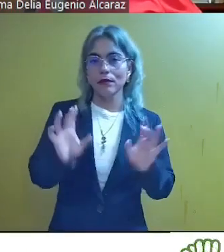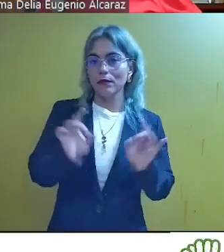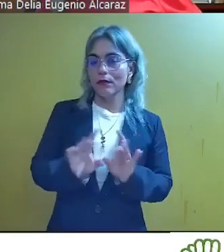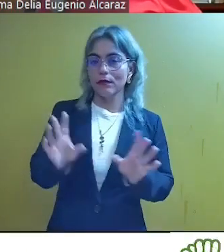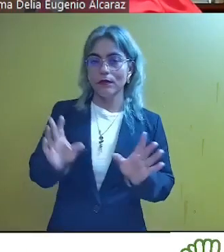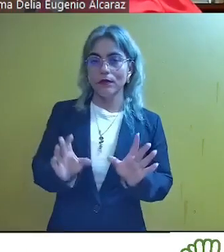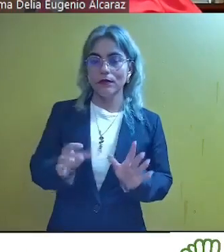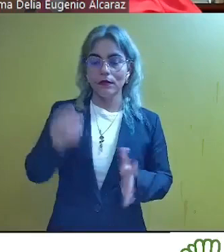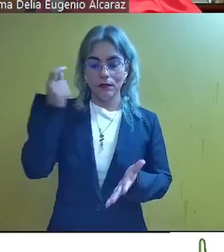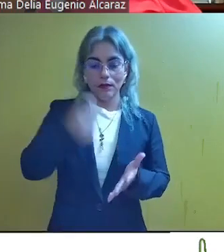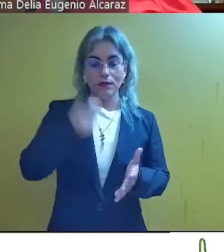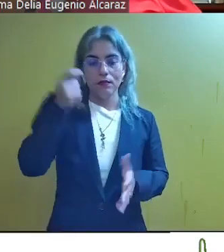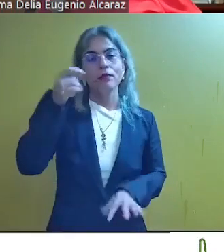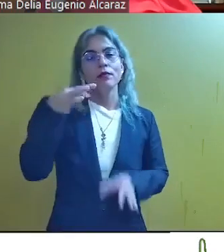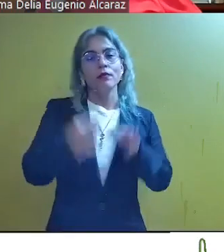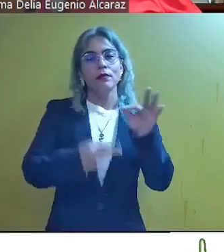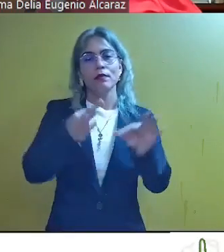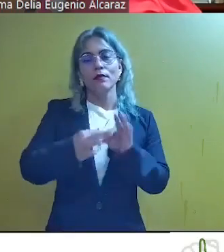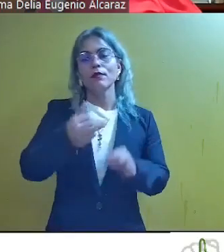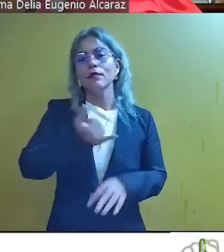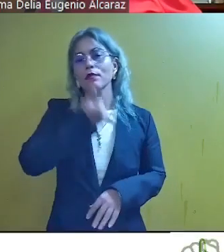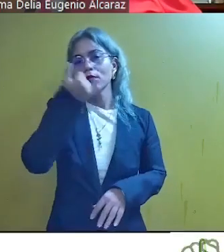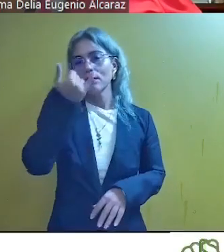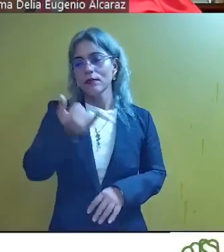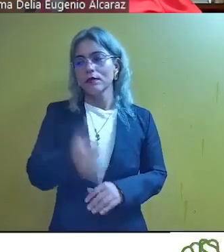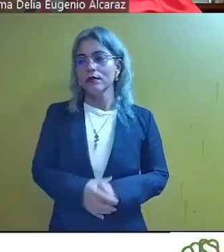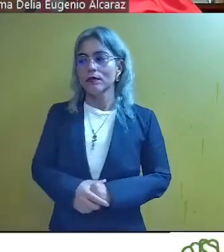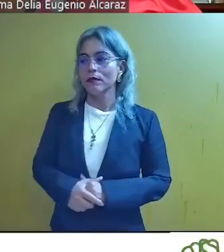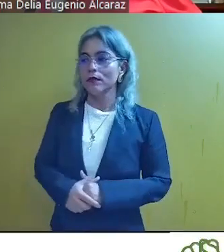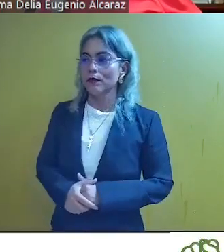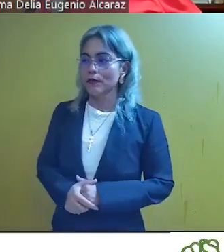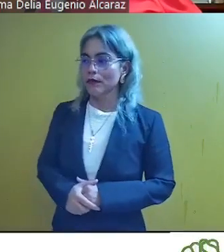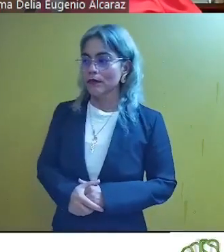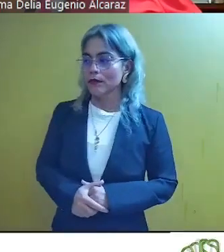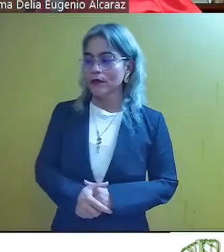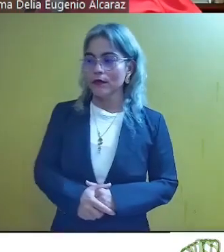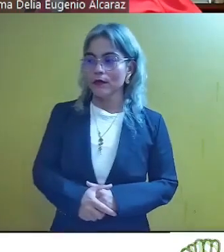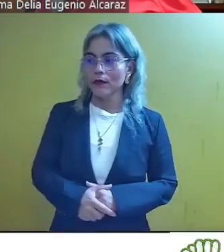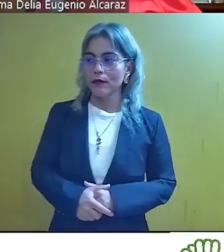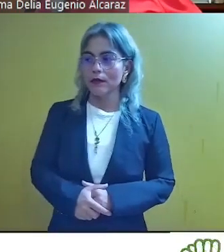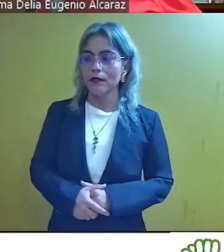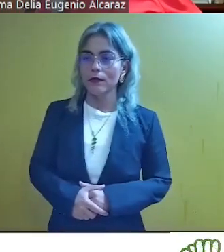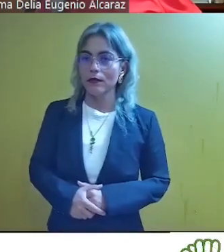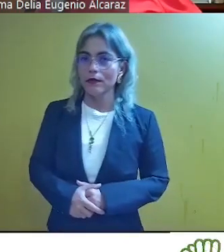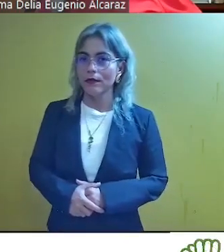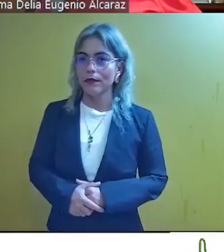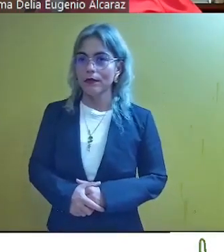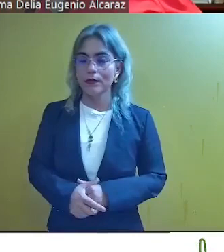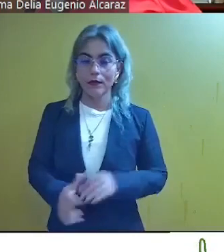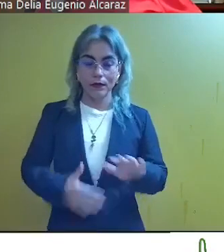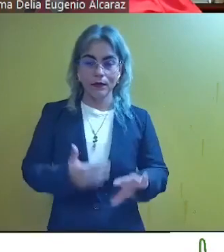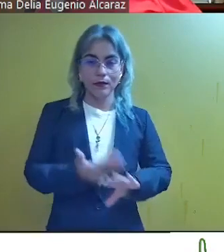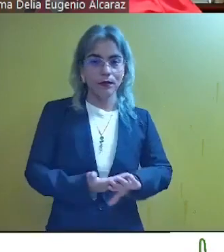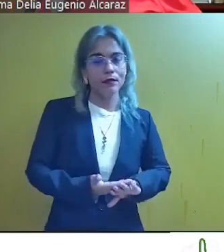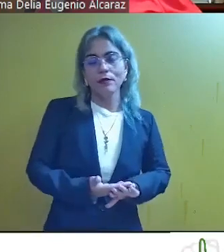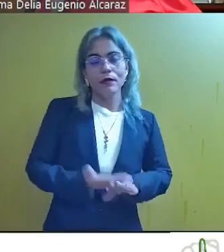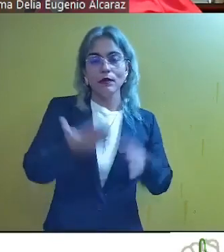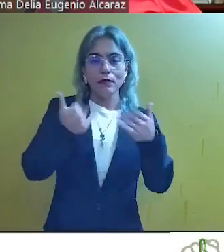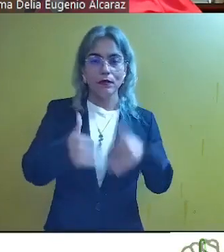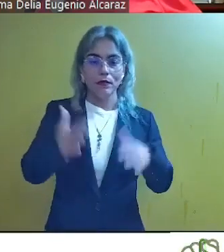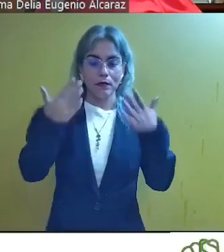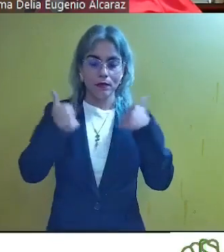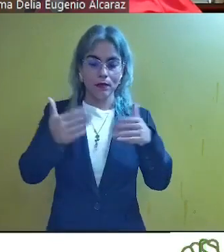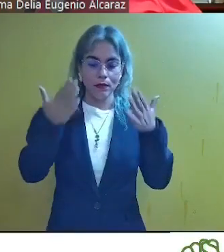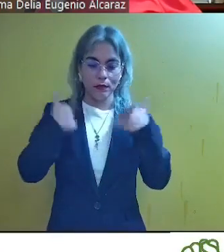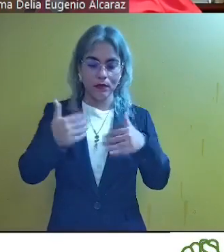incumplimiento promovido por la propia actora. En el proyecto se estima que el agravio es infundado porque lo inherente al cumplimiento de la ejecutoria